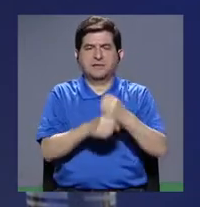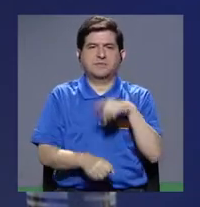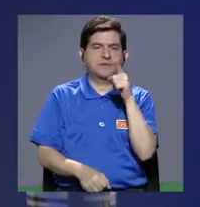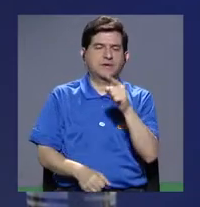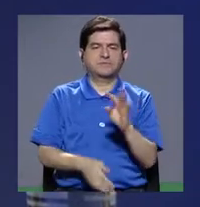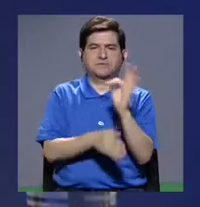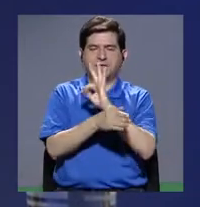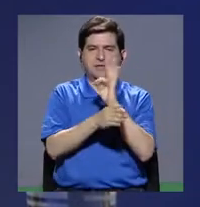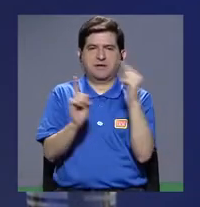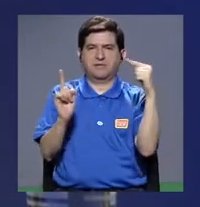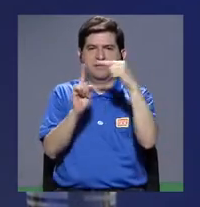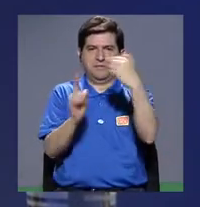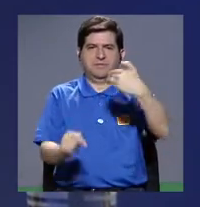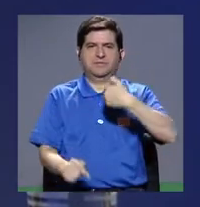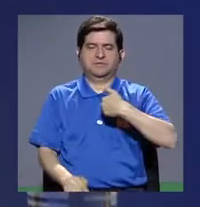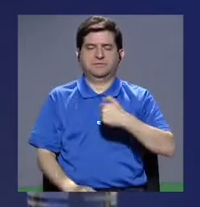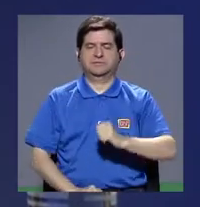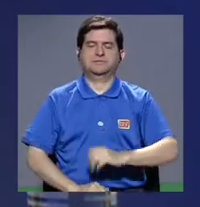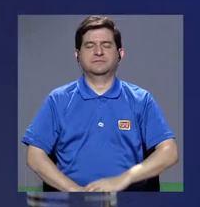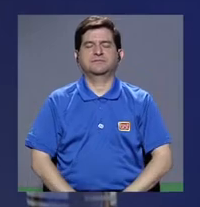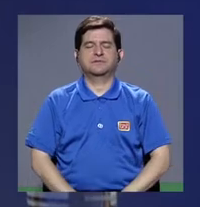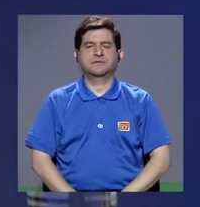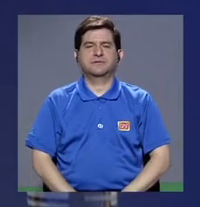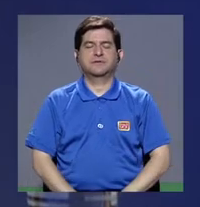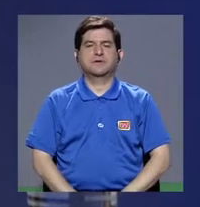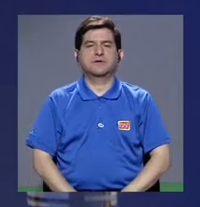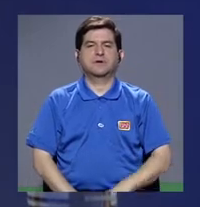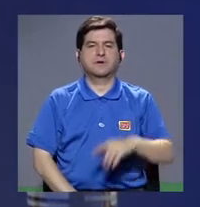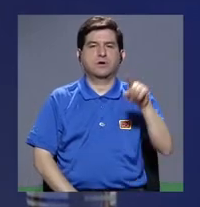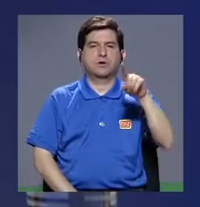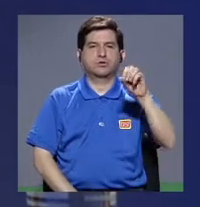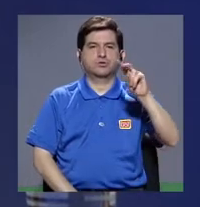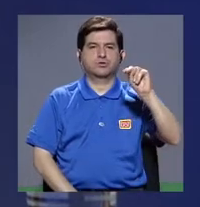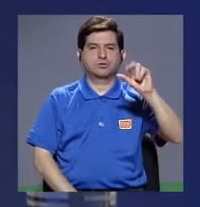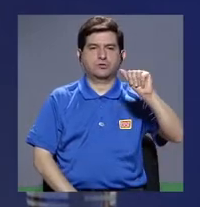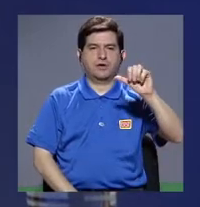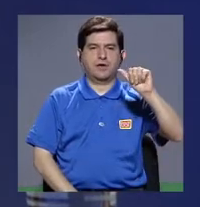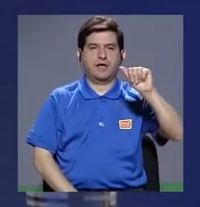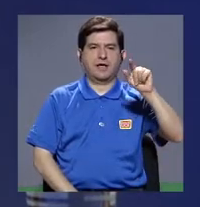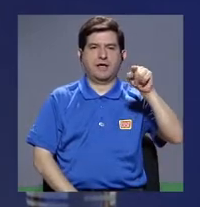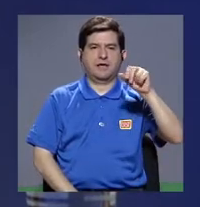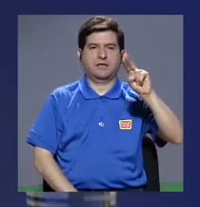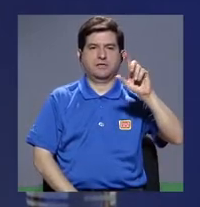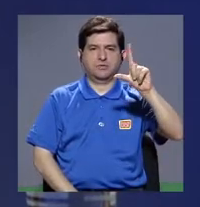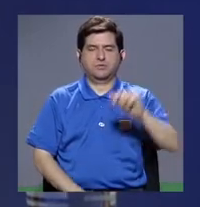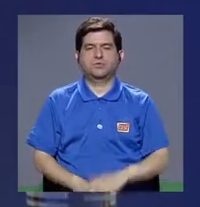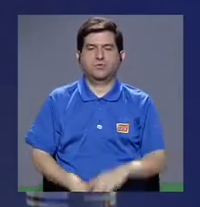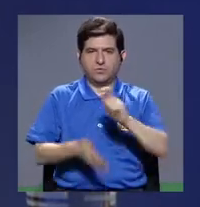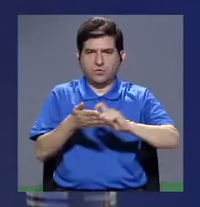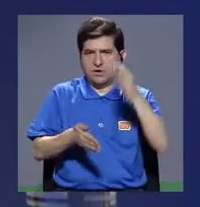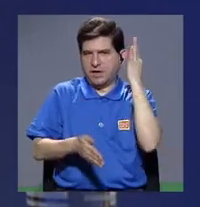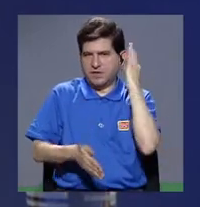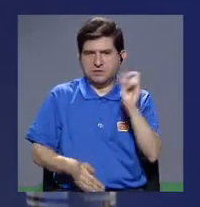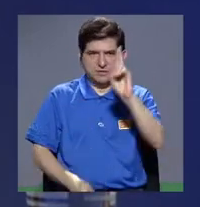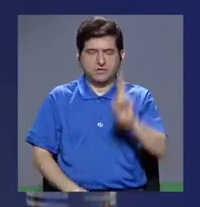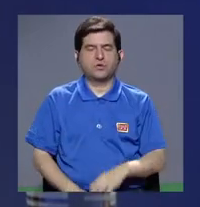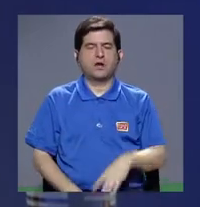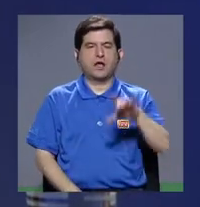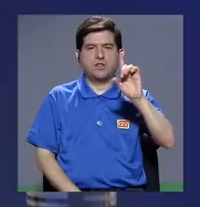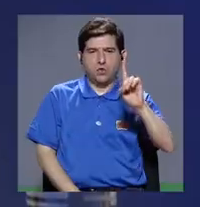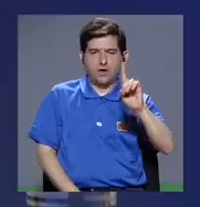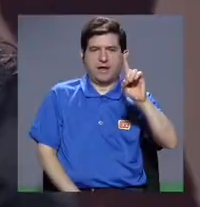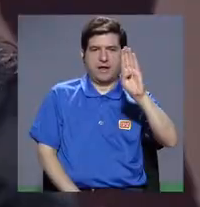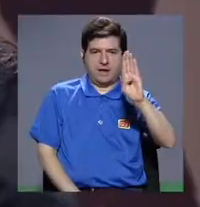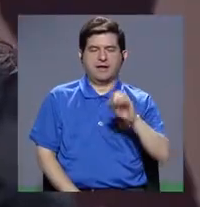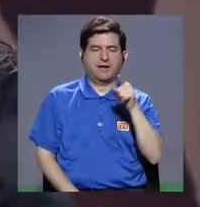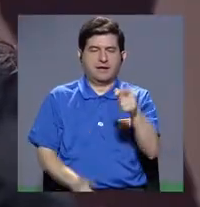televisión con sentido son azul es la nueva novela de la escritora costarricense dorelia barahona